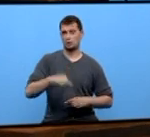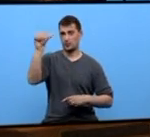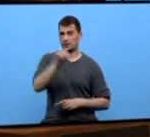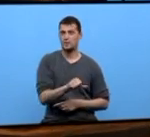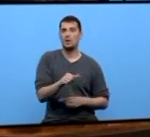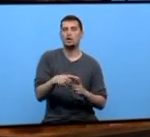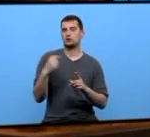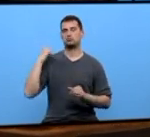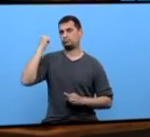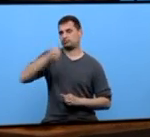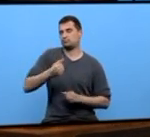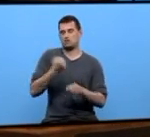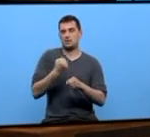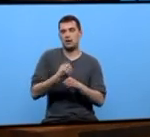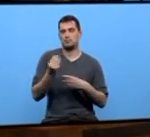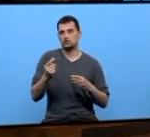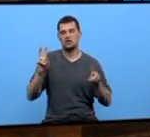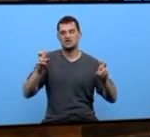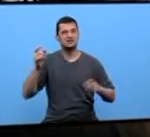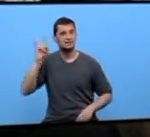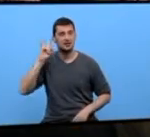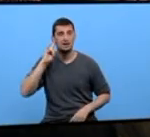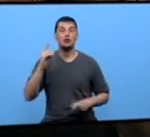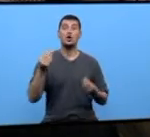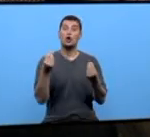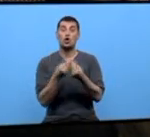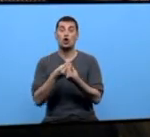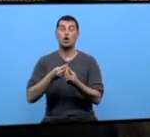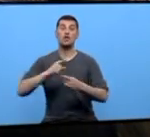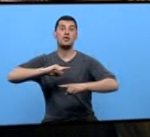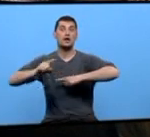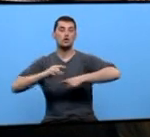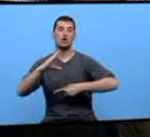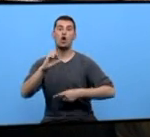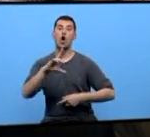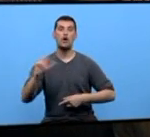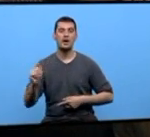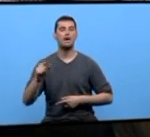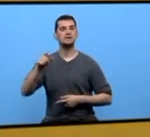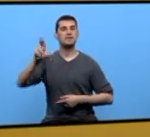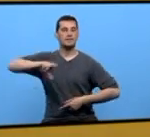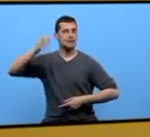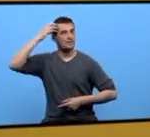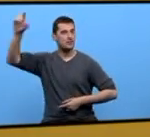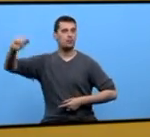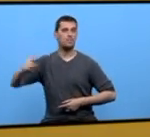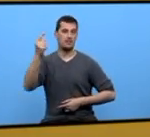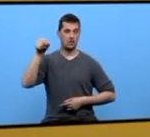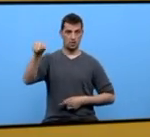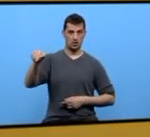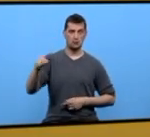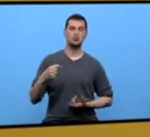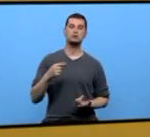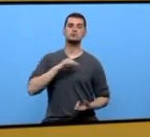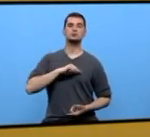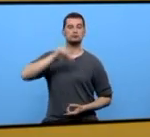sobrada traxectoria no mundo do son, formará un tándem perfecto xunto ao director Jorge Coira, que repite como patrón. Tengo a sensación que teño de que se están facendo moi